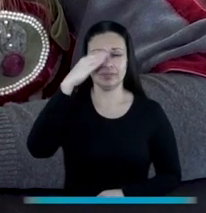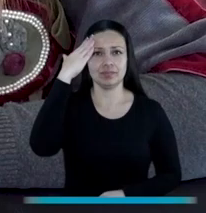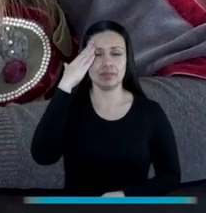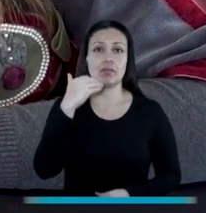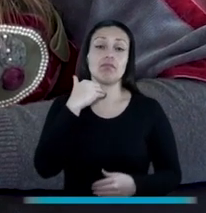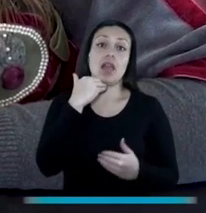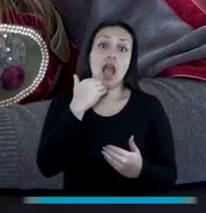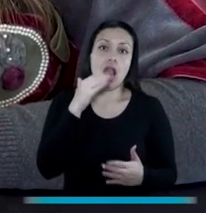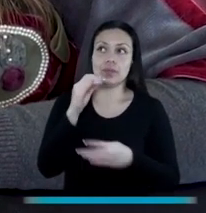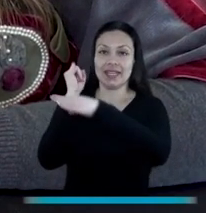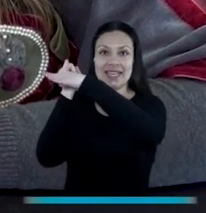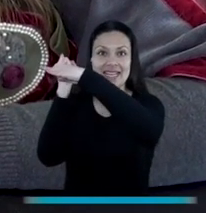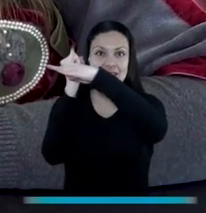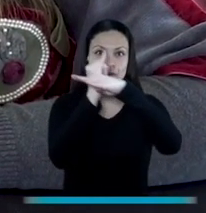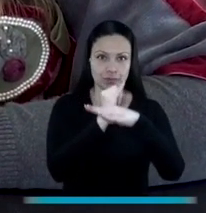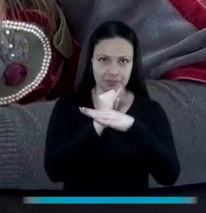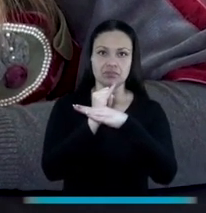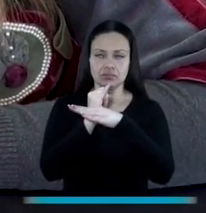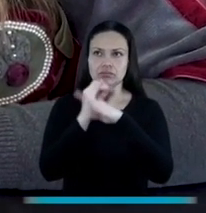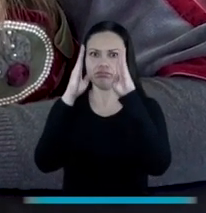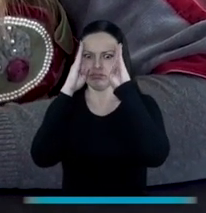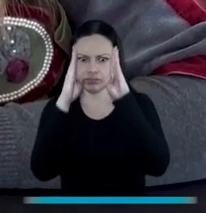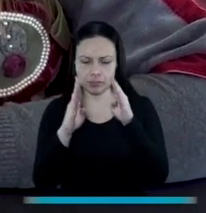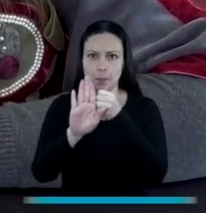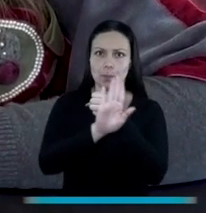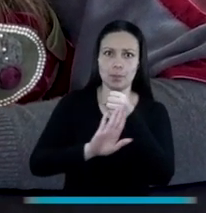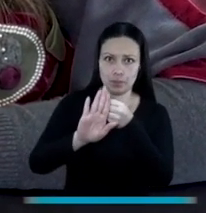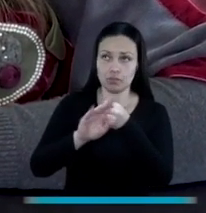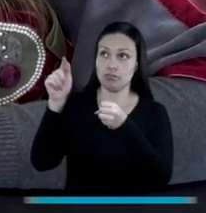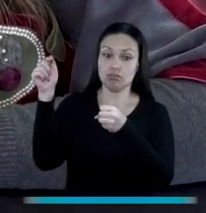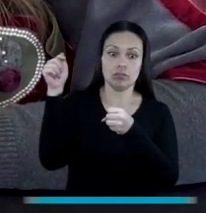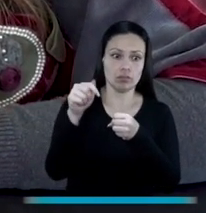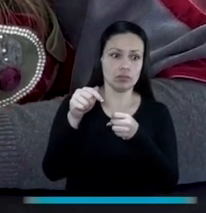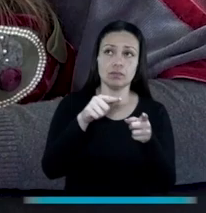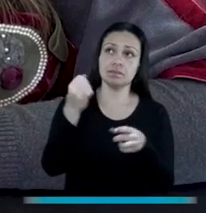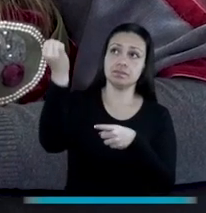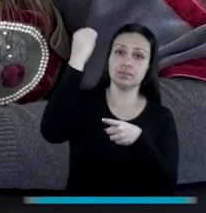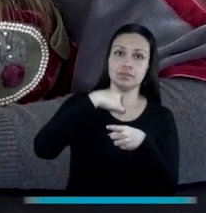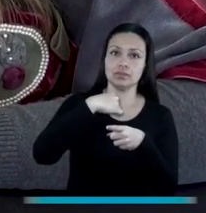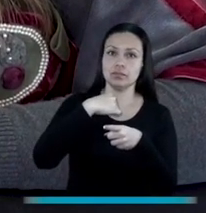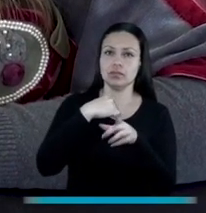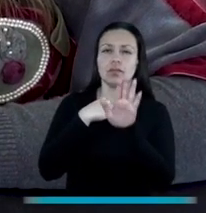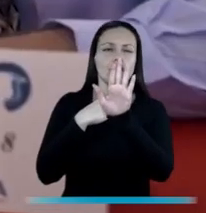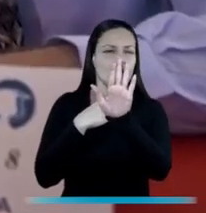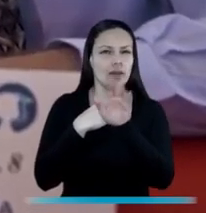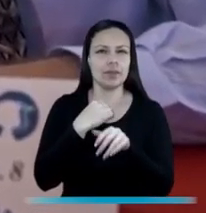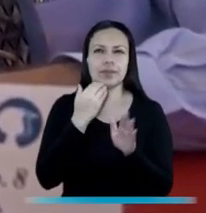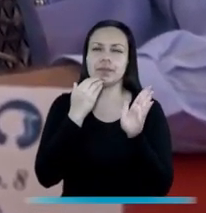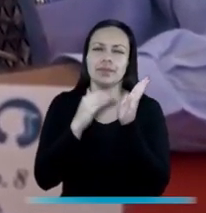Porque indudablemente las instituciones llegan en el momento de la protección y atención cuando los derechos han sido vulnerados. Pero si